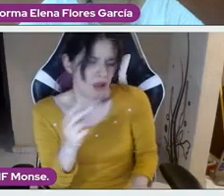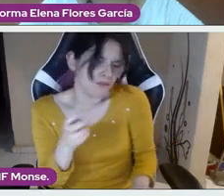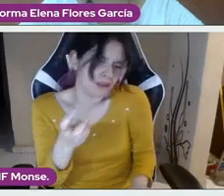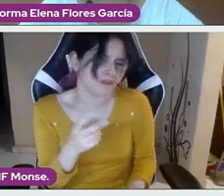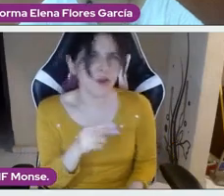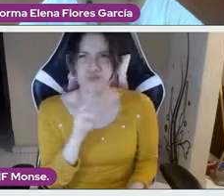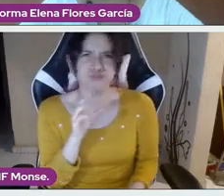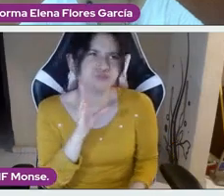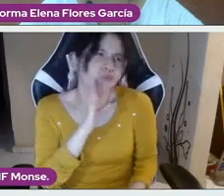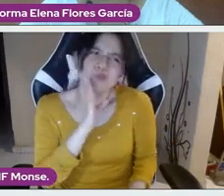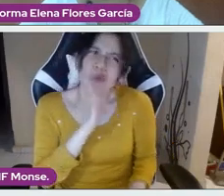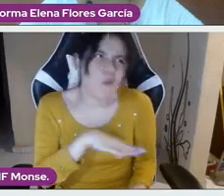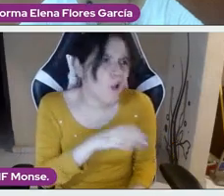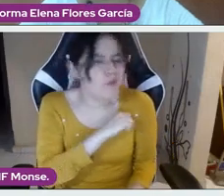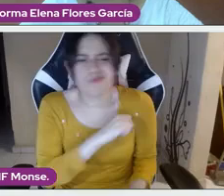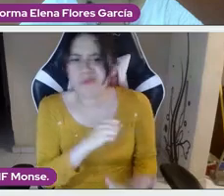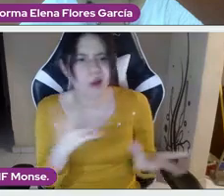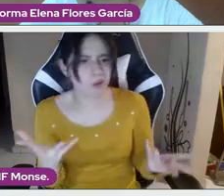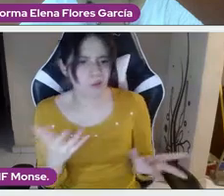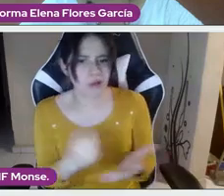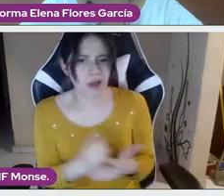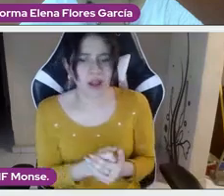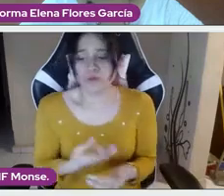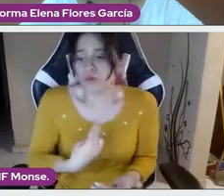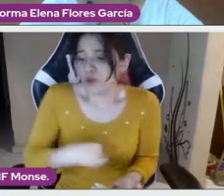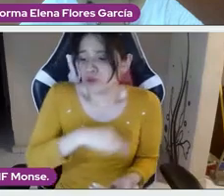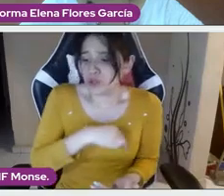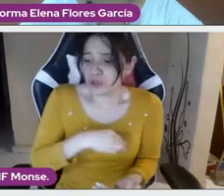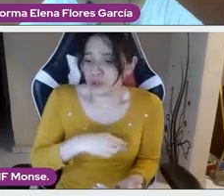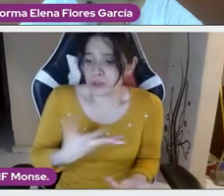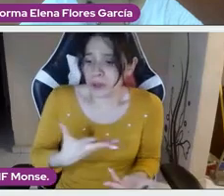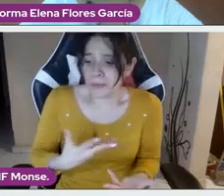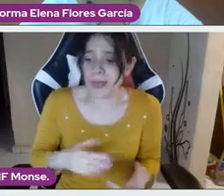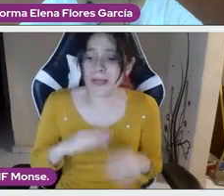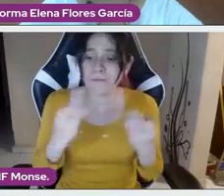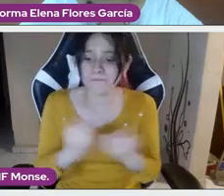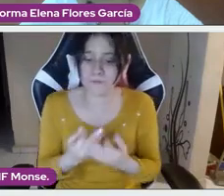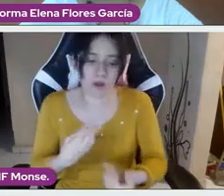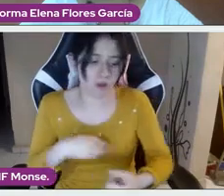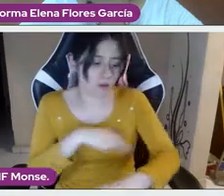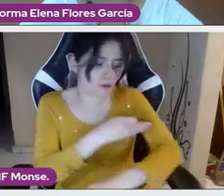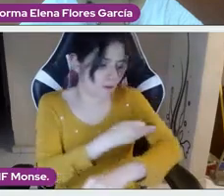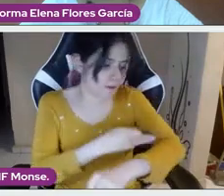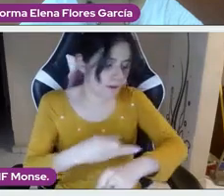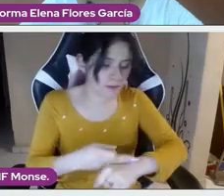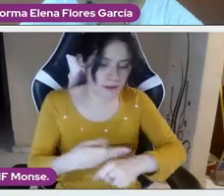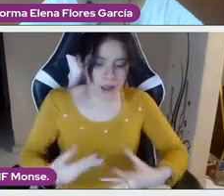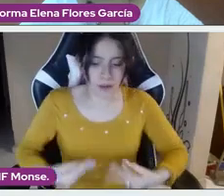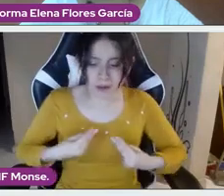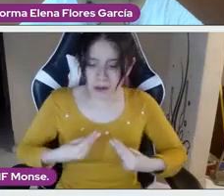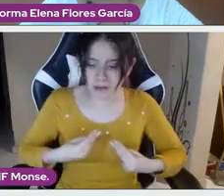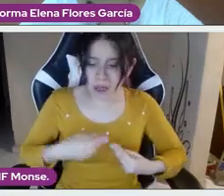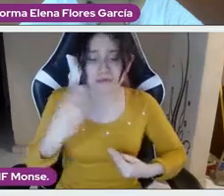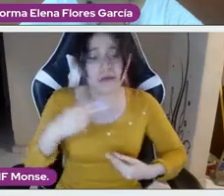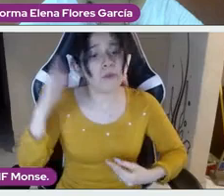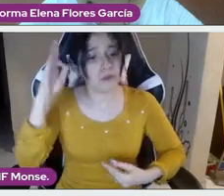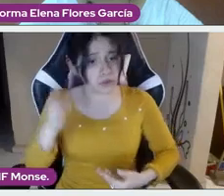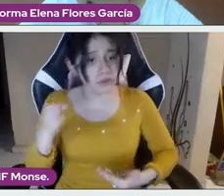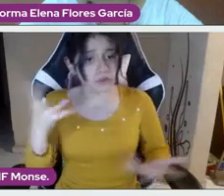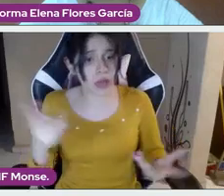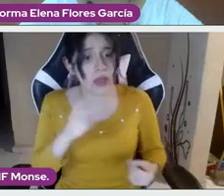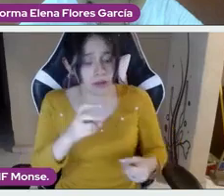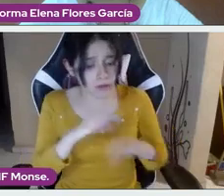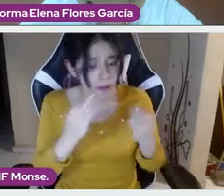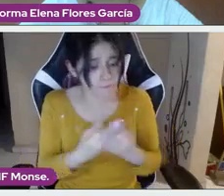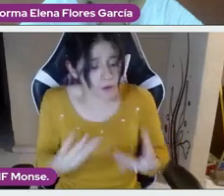es aceptar lo que tenemos. Y si ahorita yo ya soy parte de una familia monoparental, pues tengo que aceptarlo y vivir